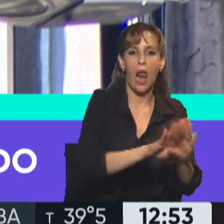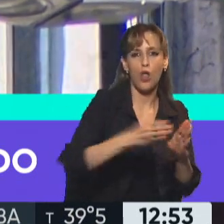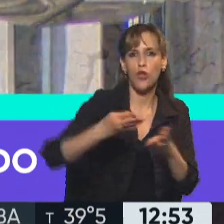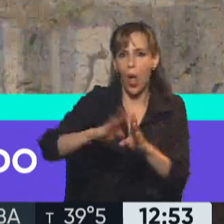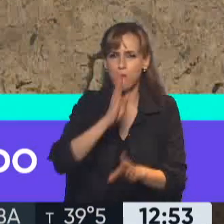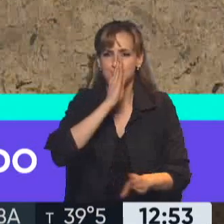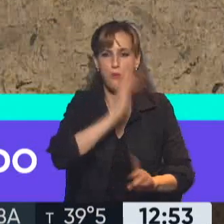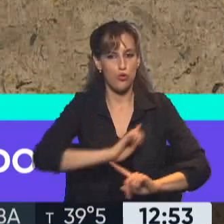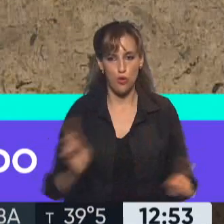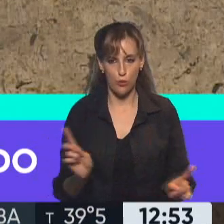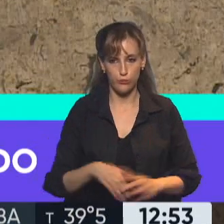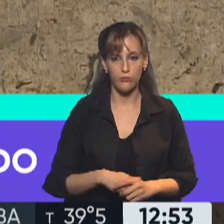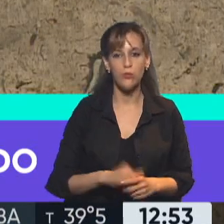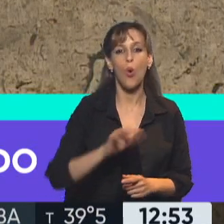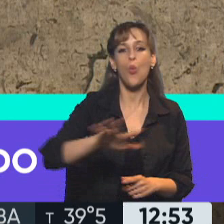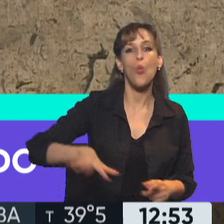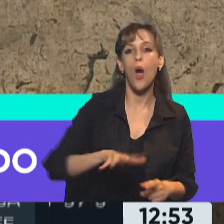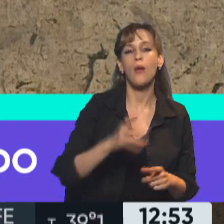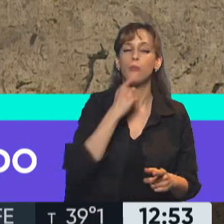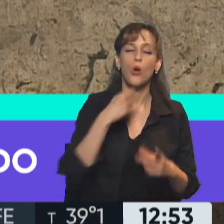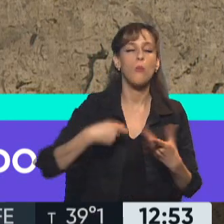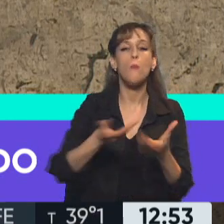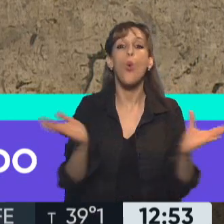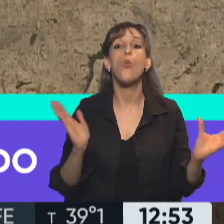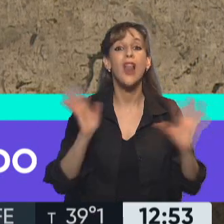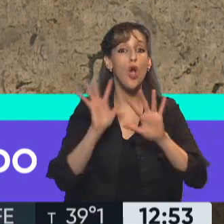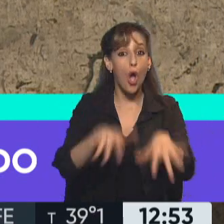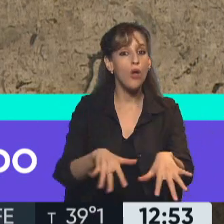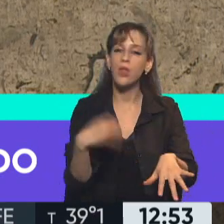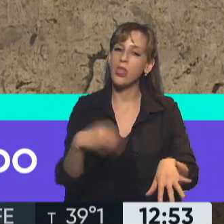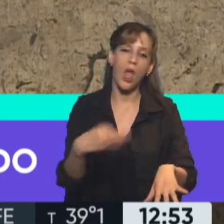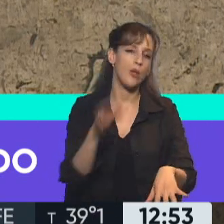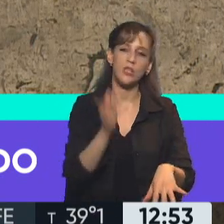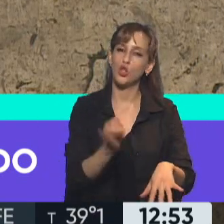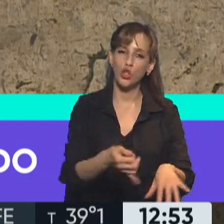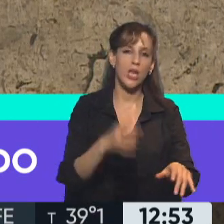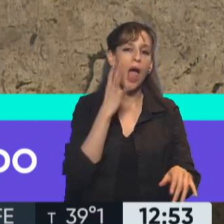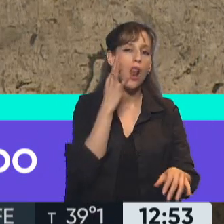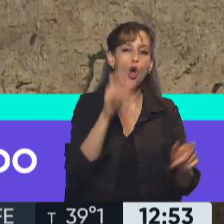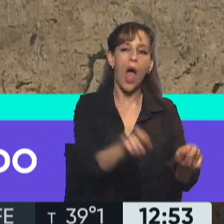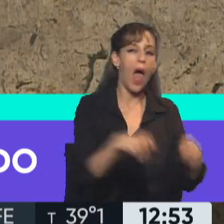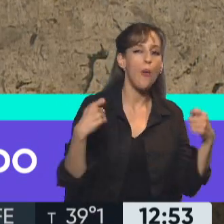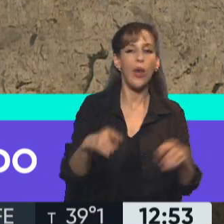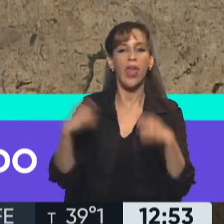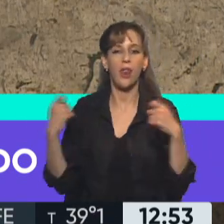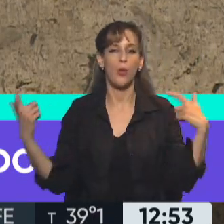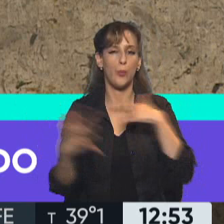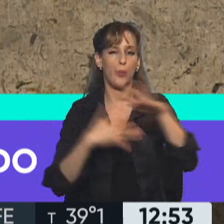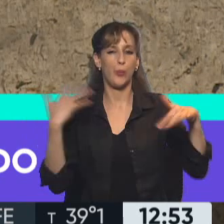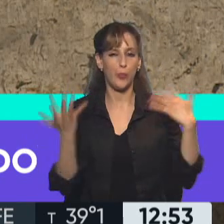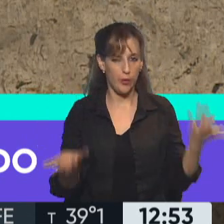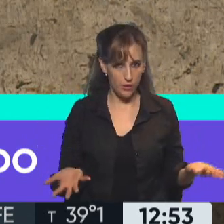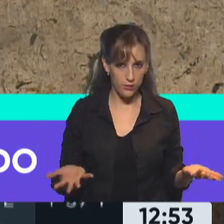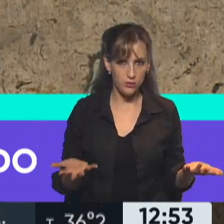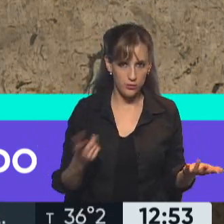lugares públicos, tienen que estar abiertos, digamos, donde uno está con personas que no saben, digamos, en qué contacto tuvo con otras personas y demás. Debe